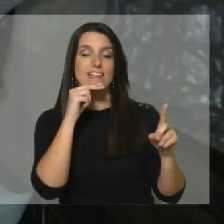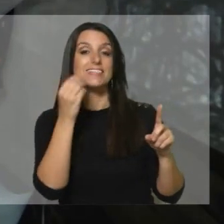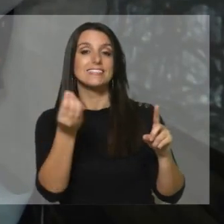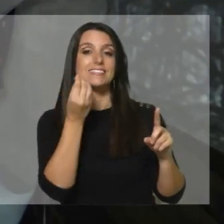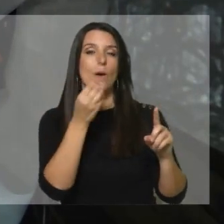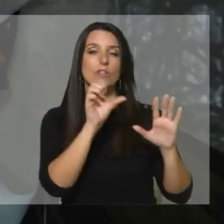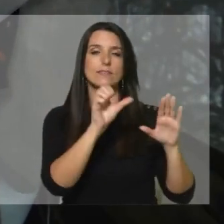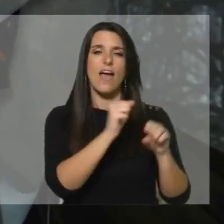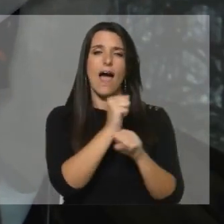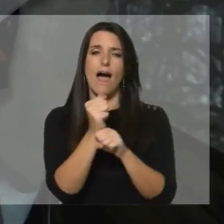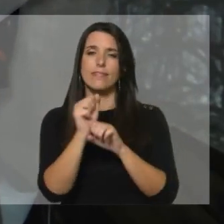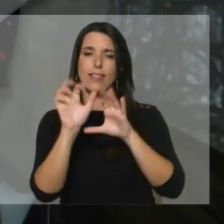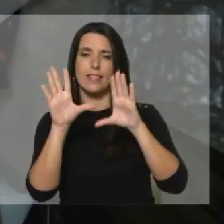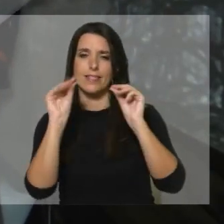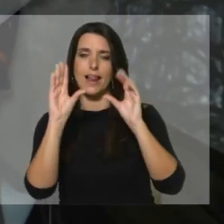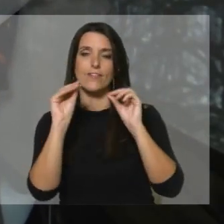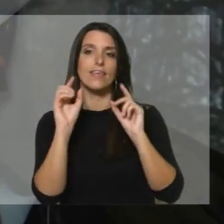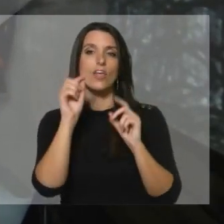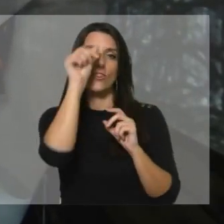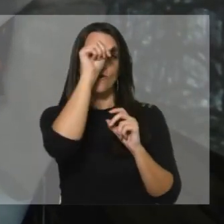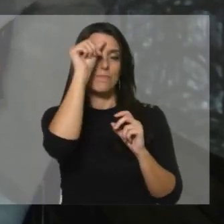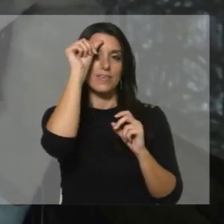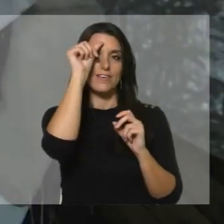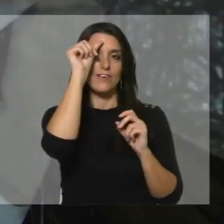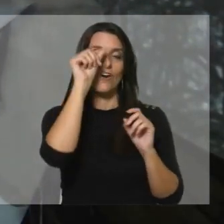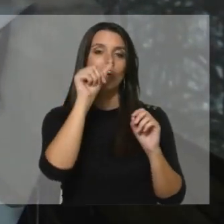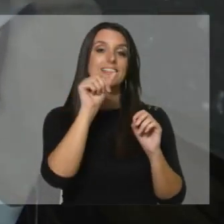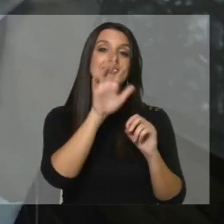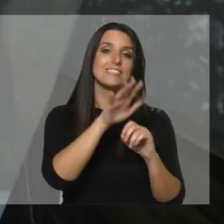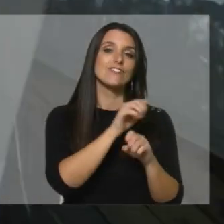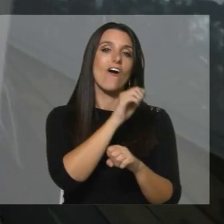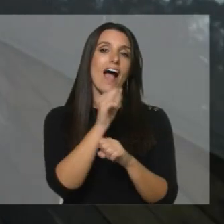18 a 20. Y domingo de 17 a